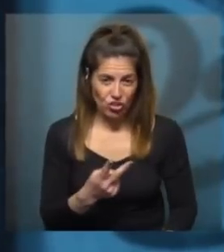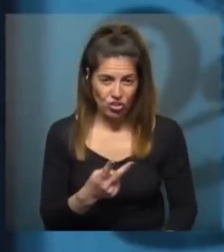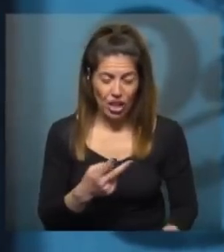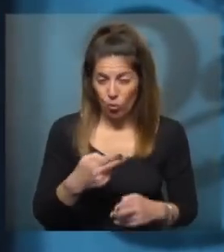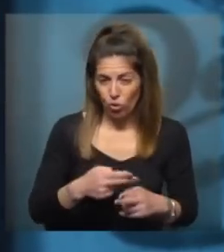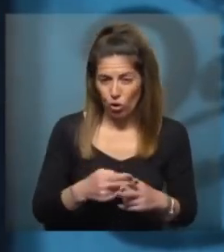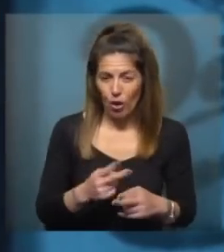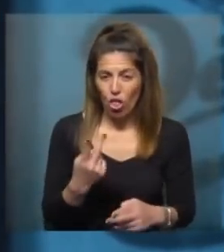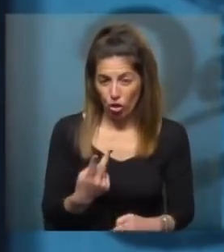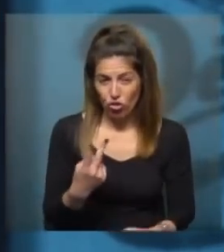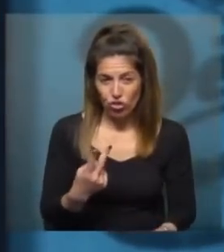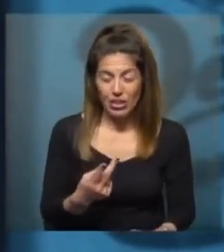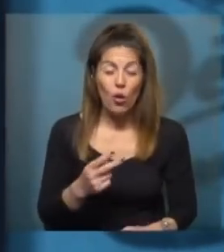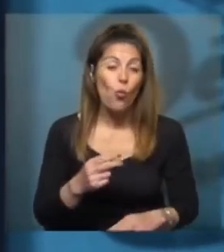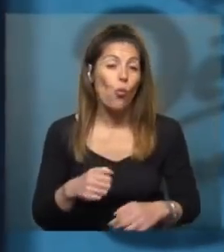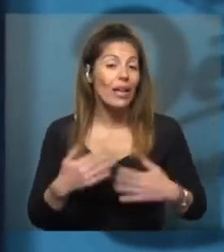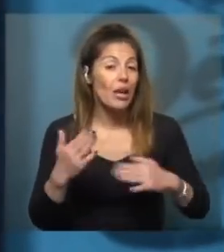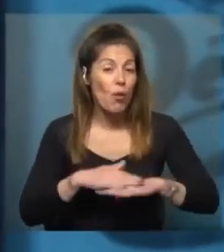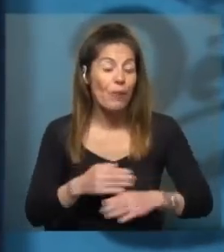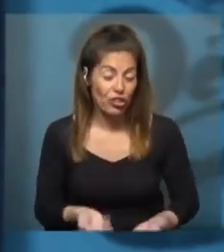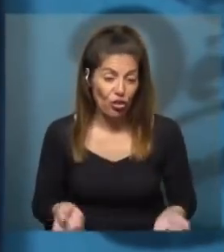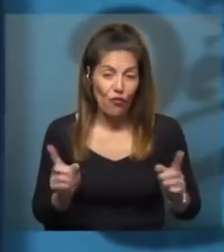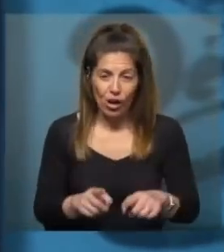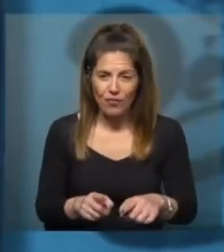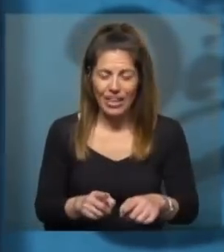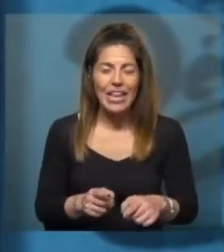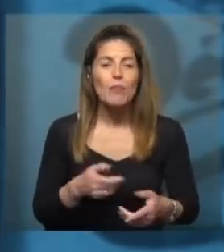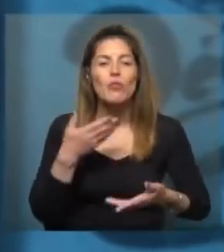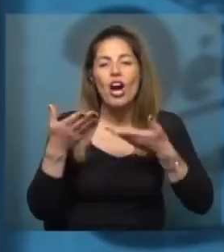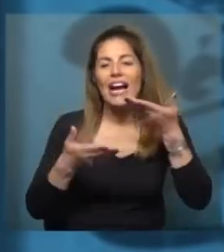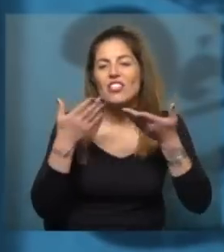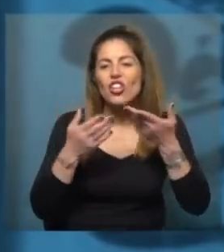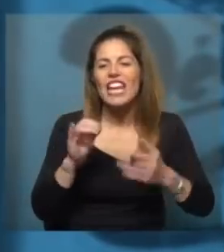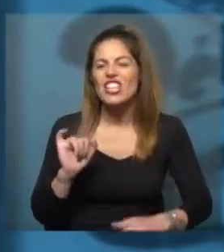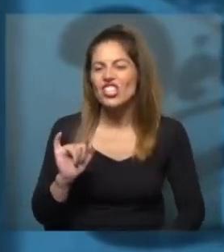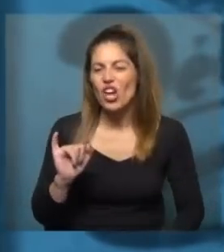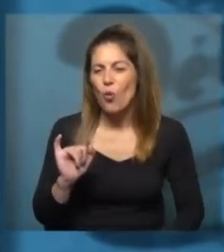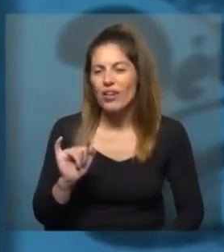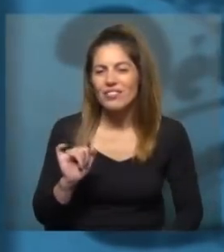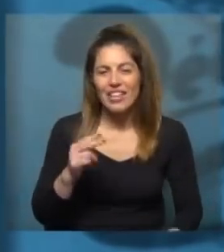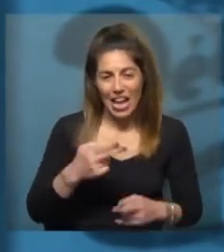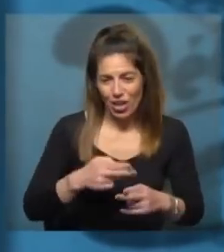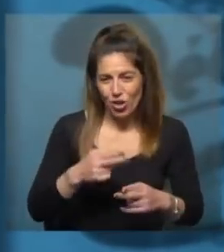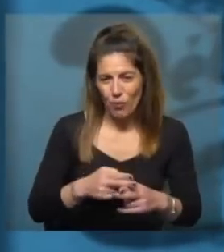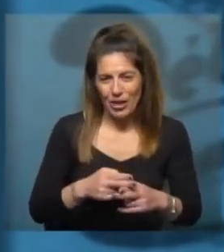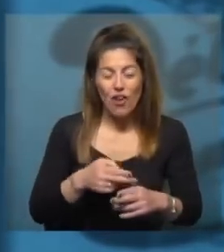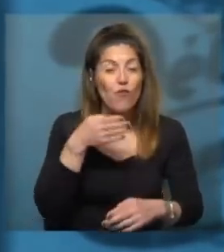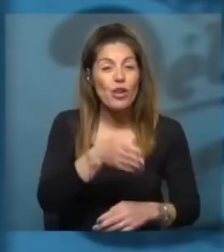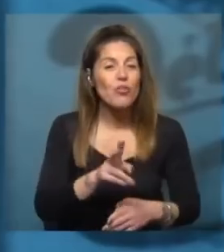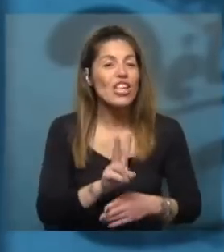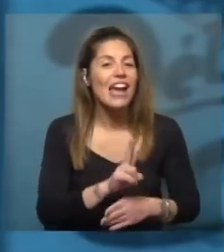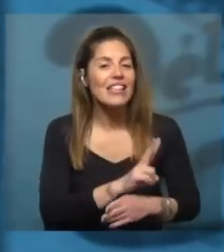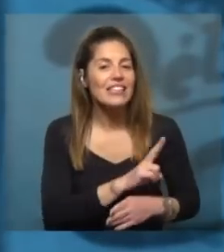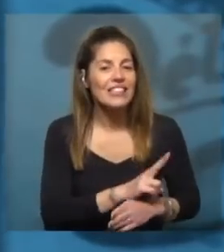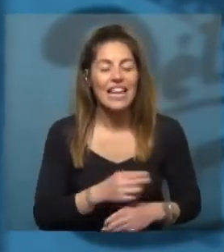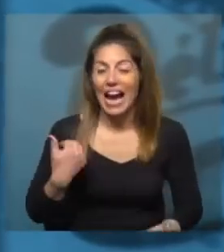llamó es un Dúo que en cualquier momento renace y le pusimos canciones yeguas porque nos íbamos de gira por Argentina metimos como 67 toques a lo